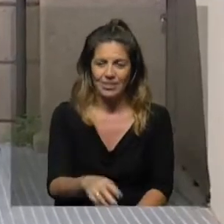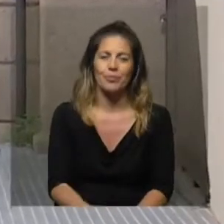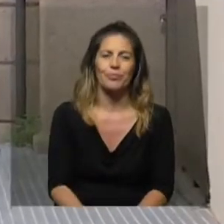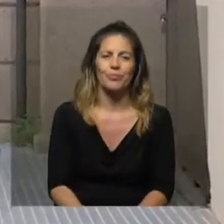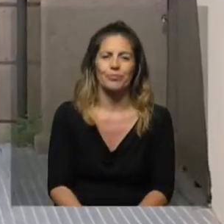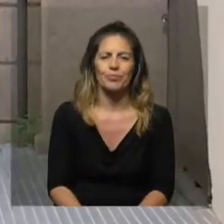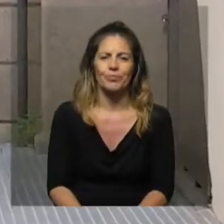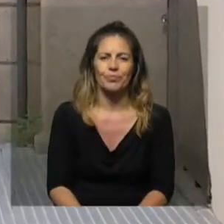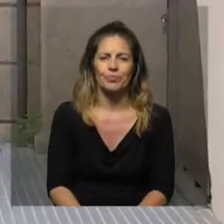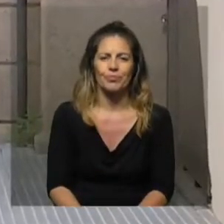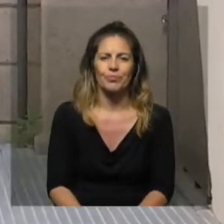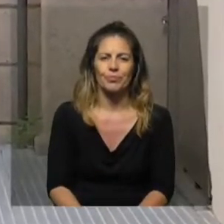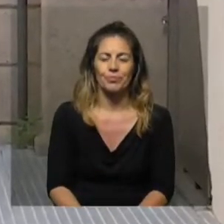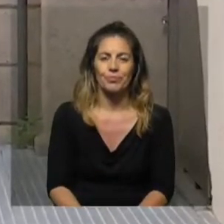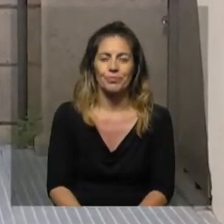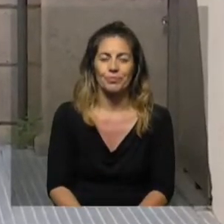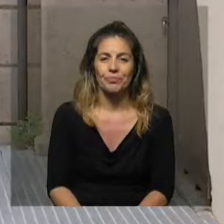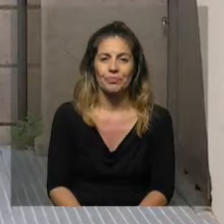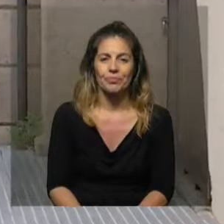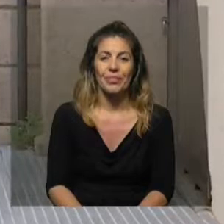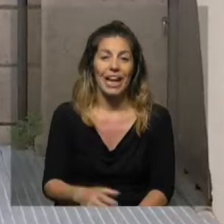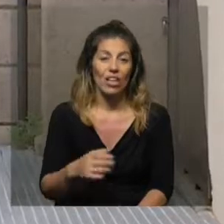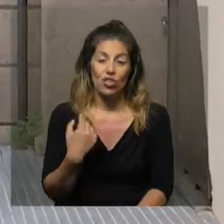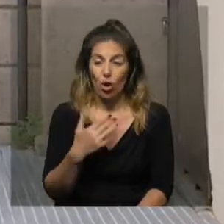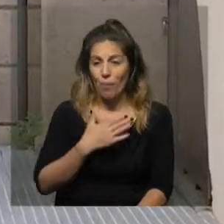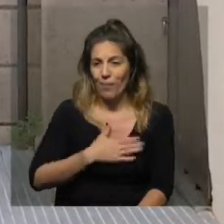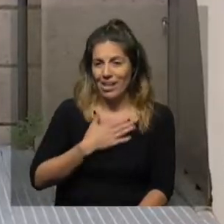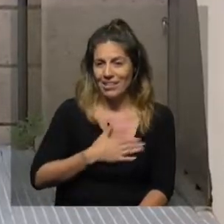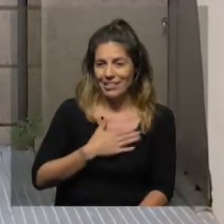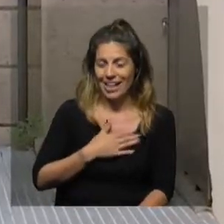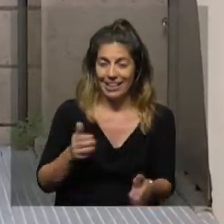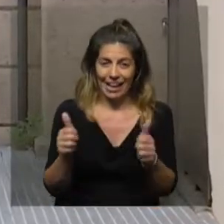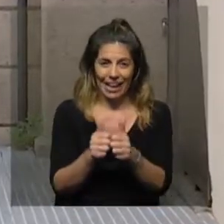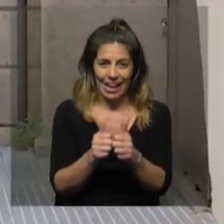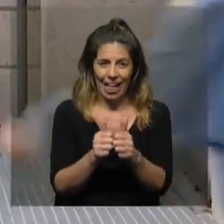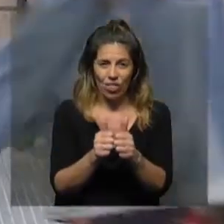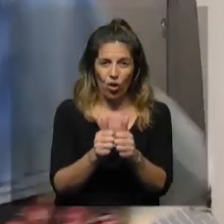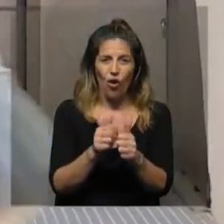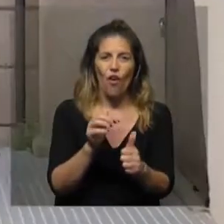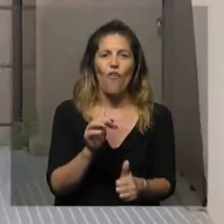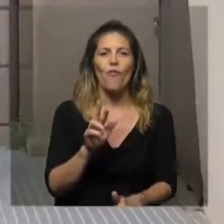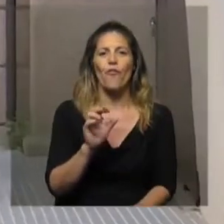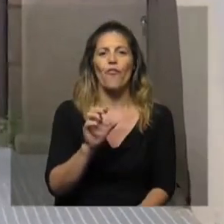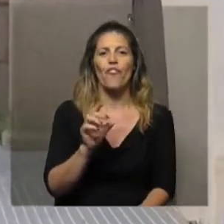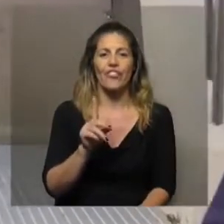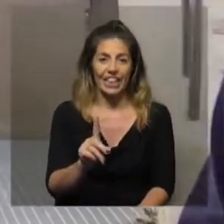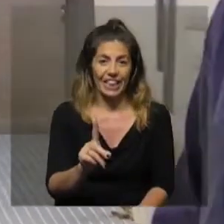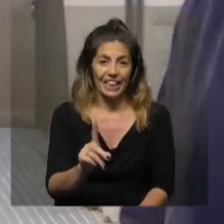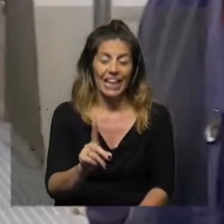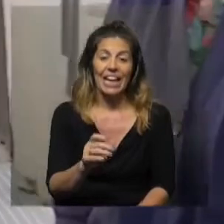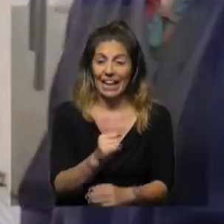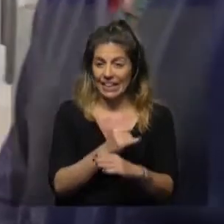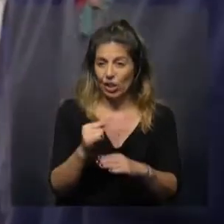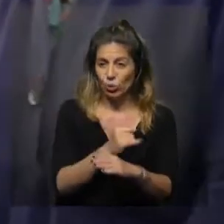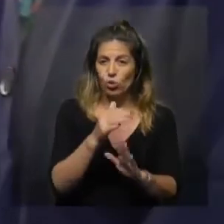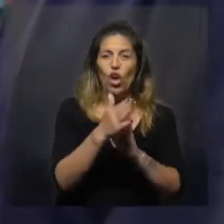Gladys Afamado y tengo el placer de estar con María fric que es del instituto nacional de